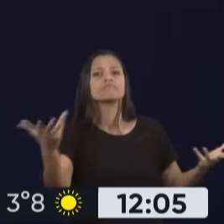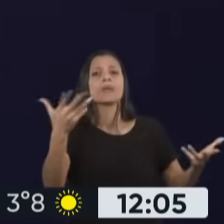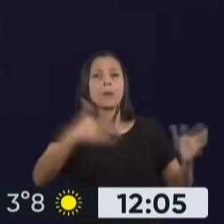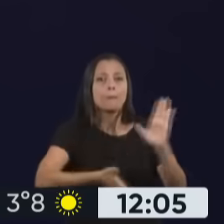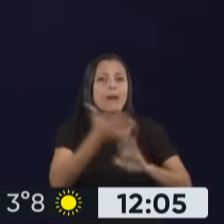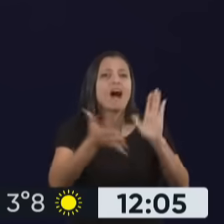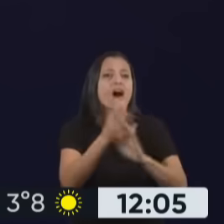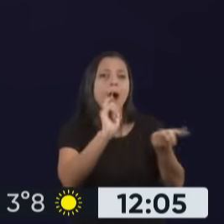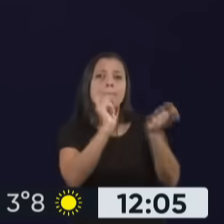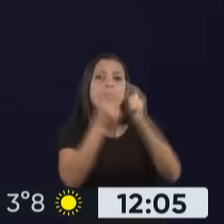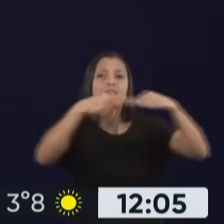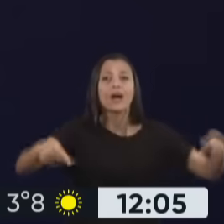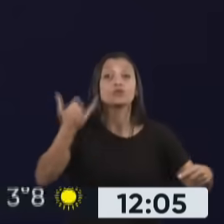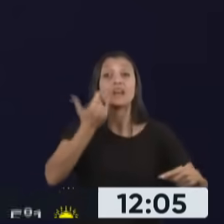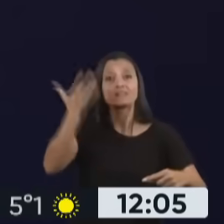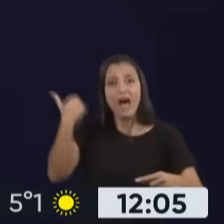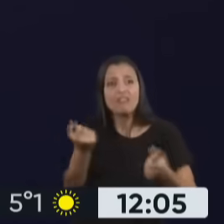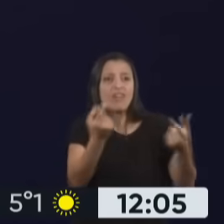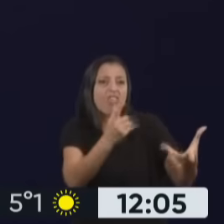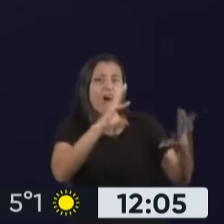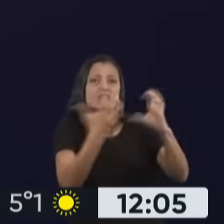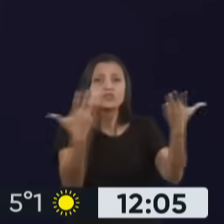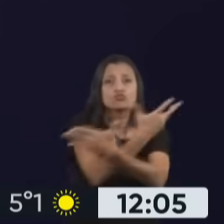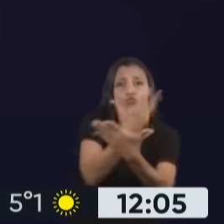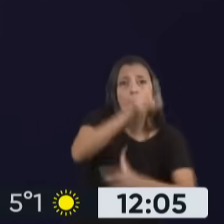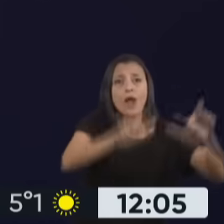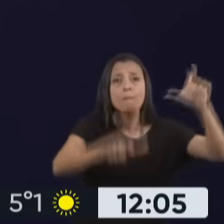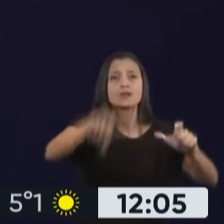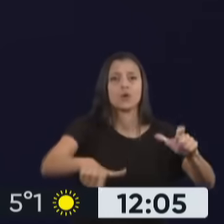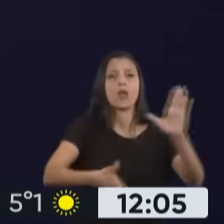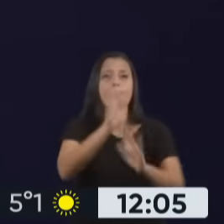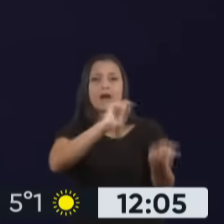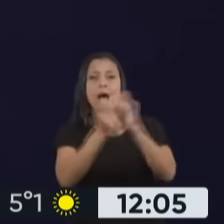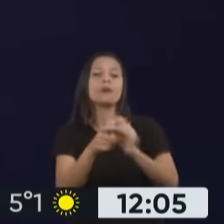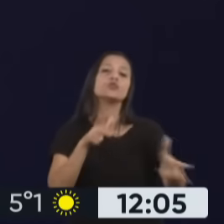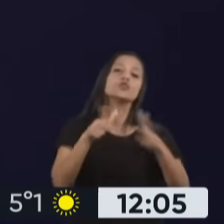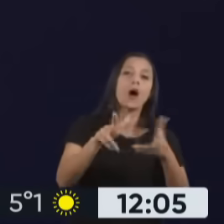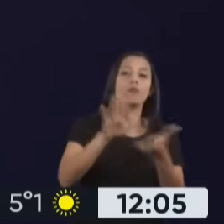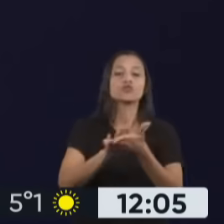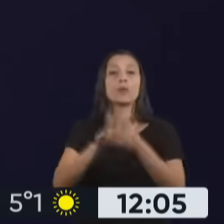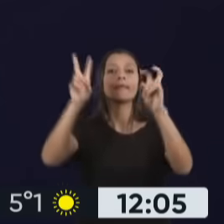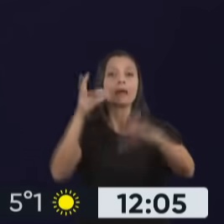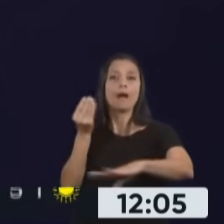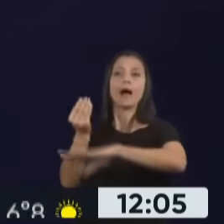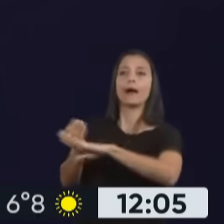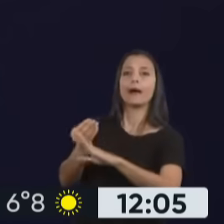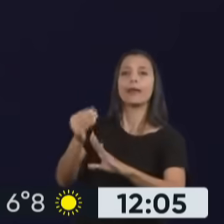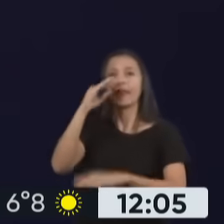hecho mucho daño a la Argentina. Solo yo te hablé de informalidad laboral, pero digamos, tuvo